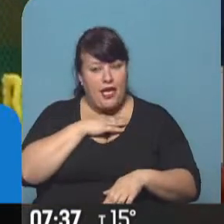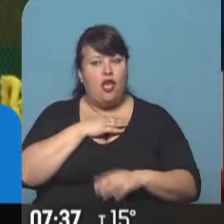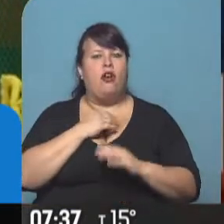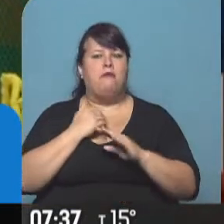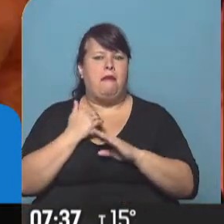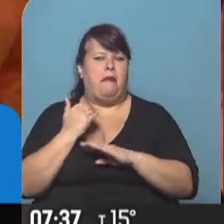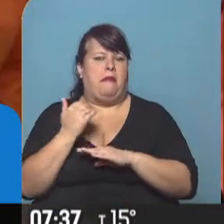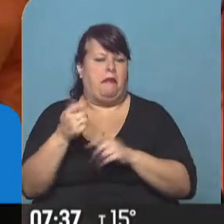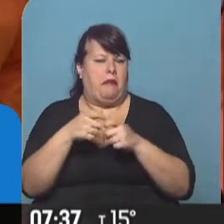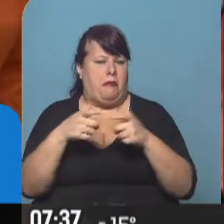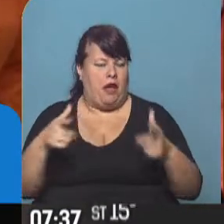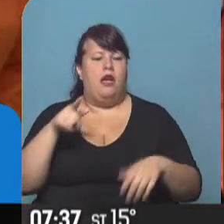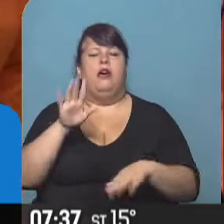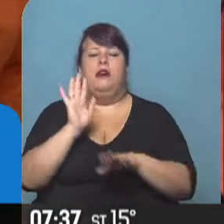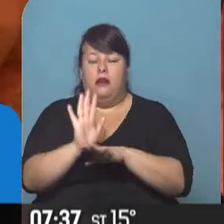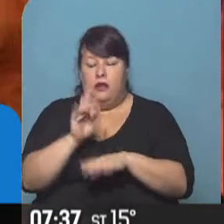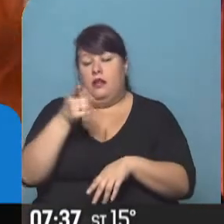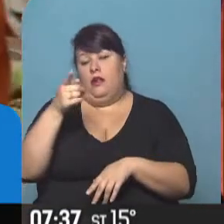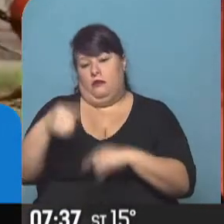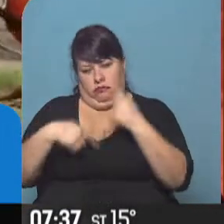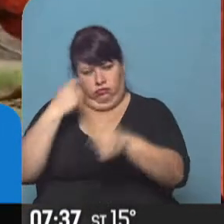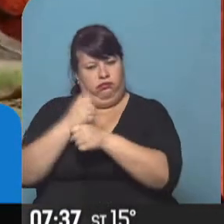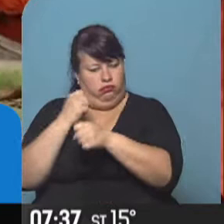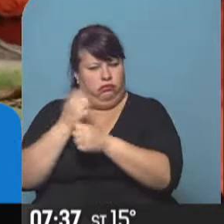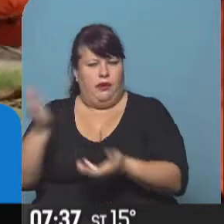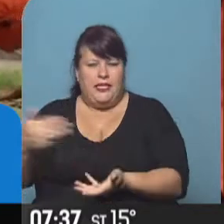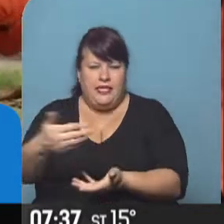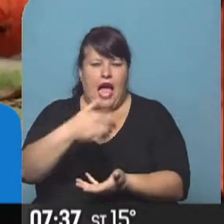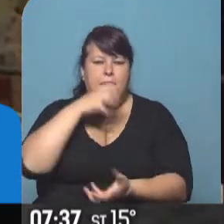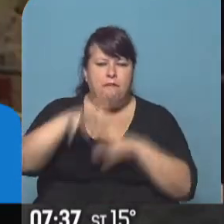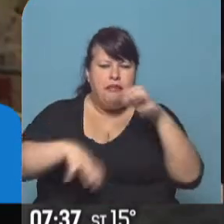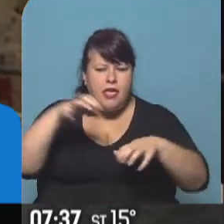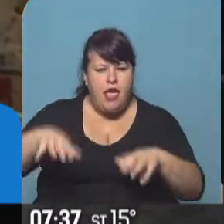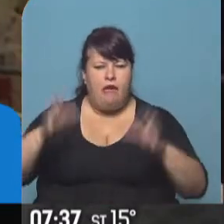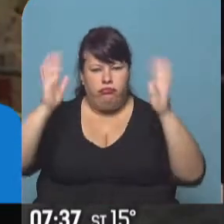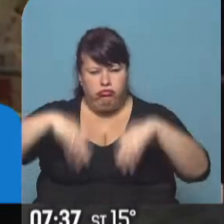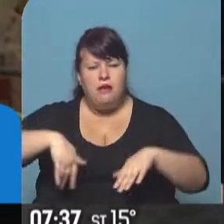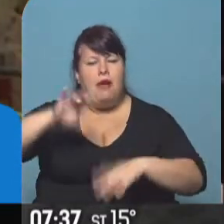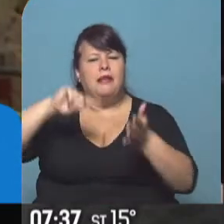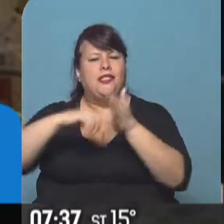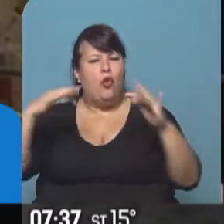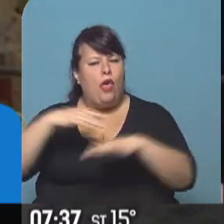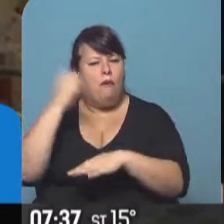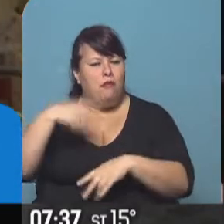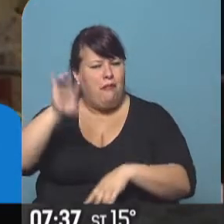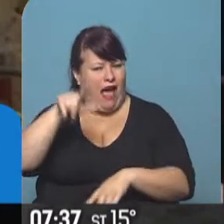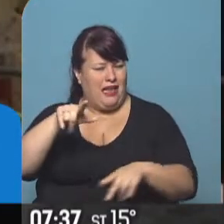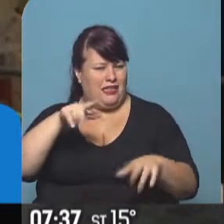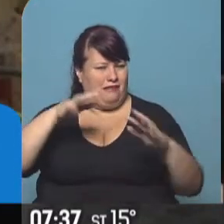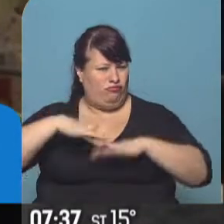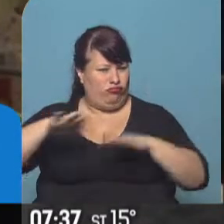sigue aumentando. En tanto, avanzan las tareas de remoción de escombros en las principales ciudades que fueron